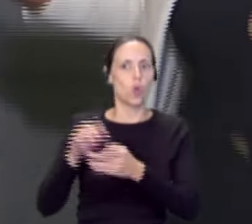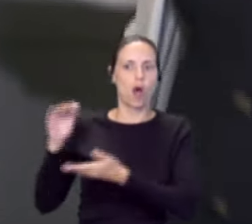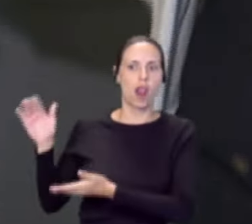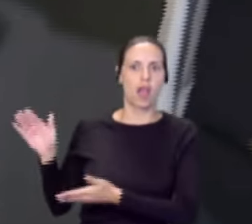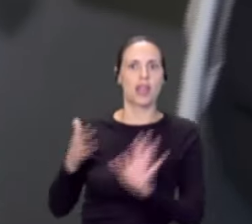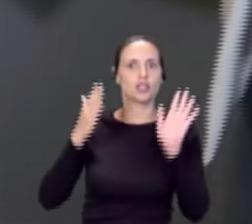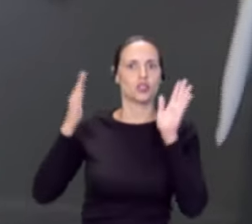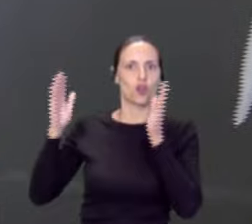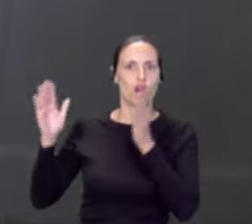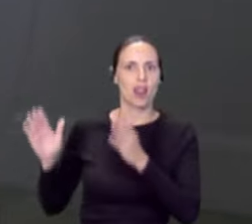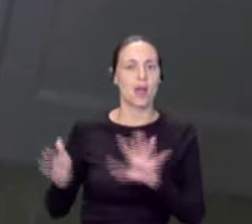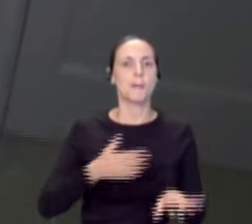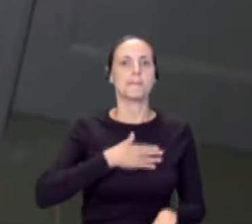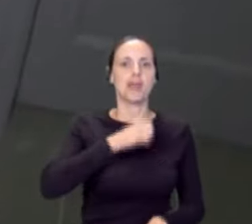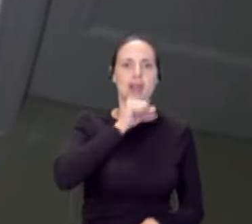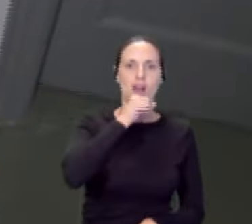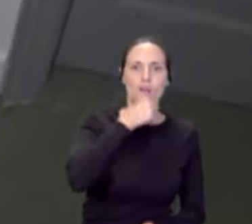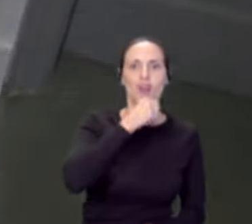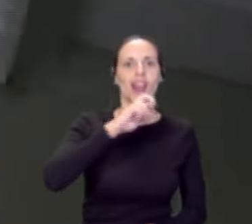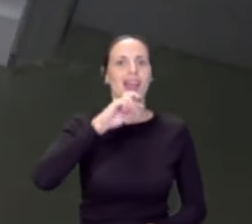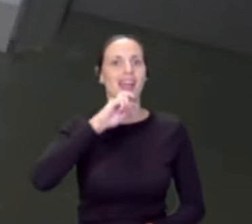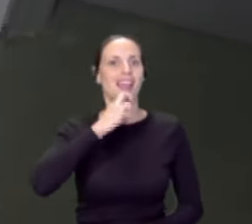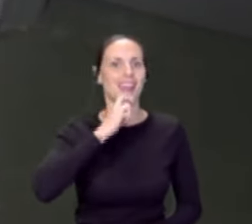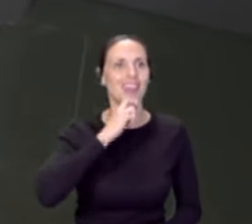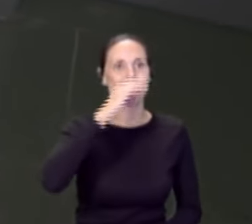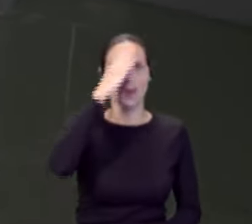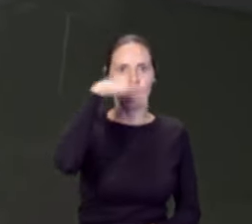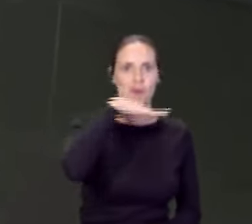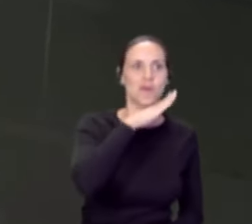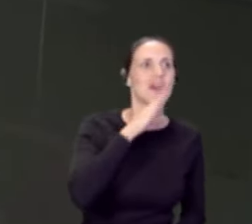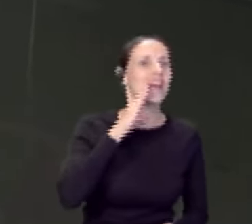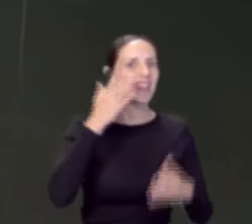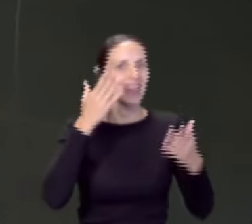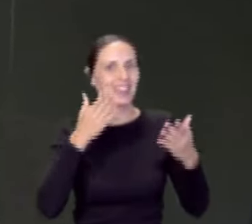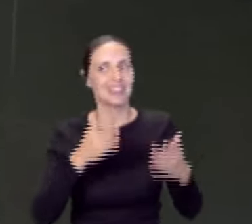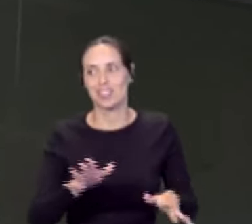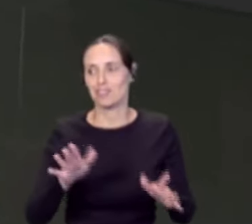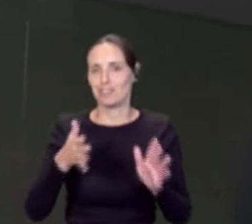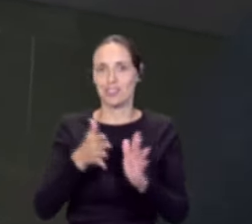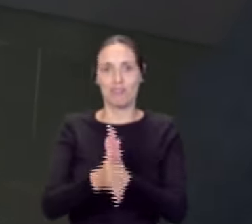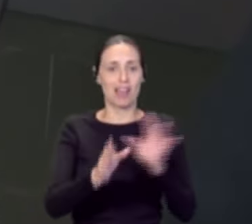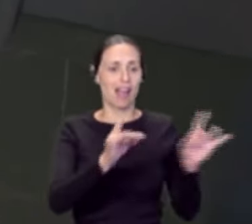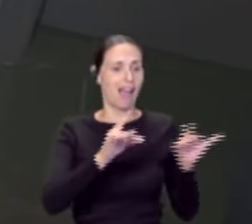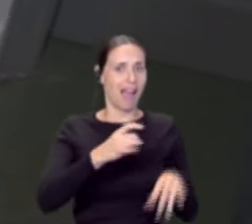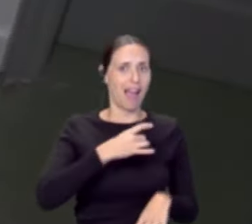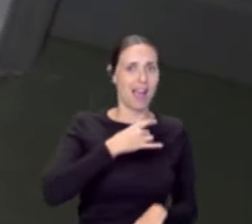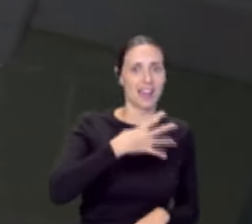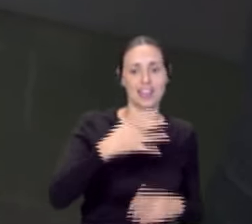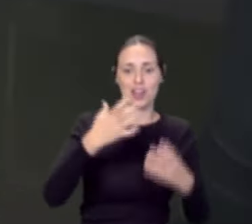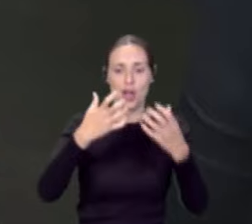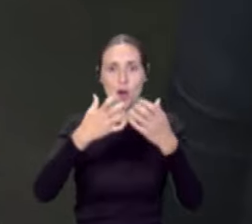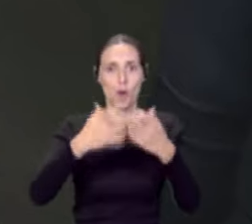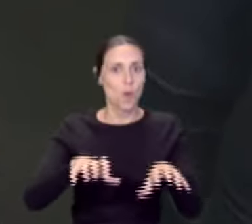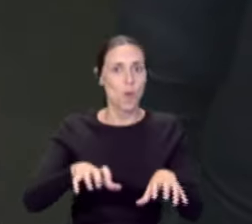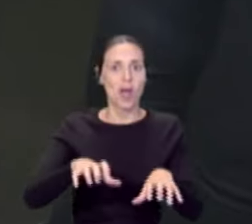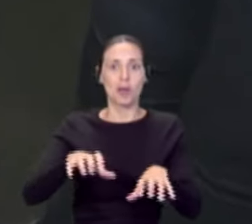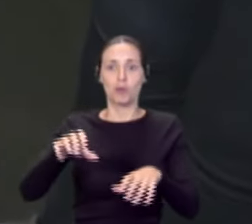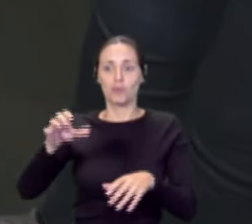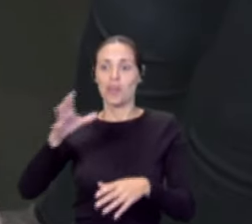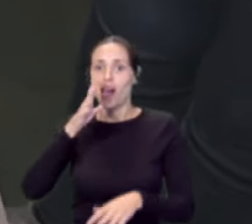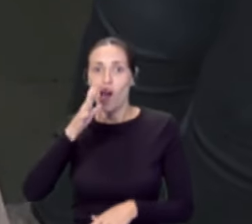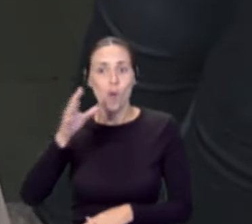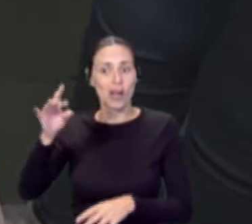abuelas, nietos, madres, padres, harina, huevo, agüita y sal, Steffi. Claro, ese es el truco